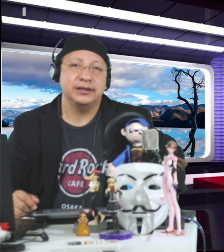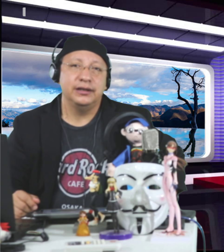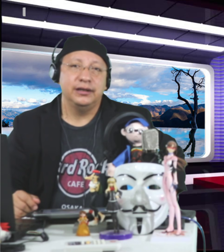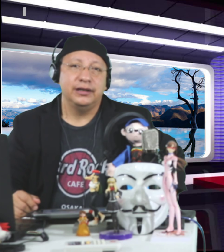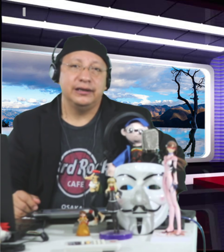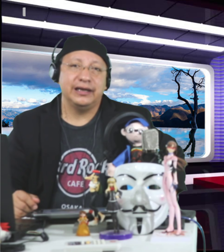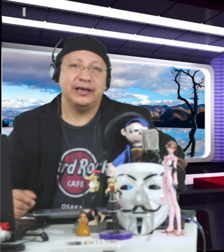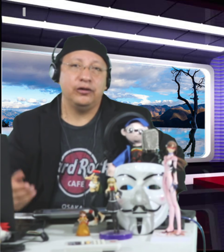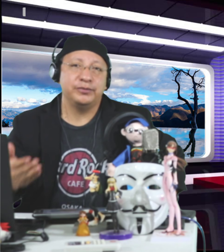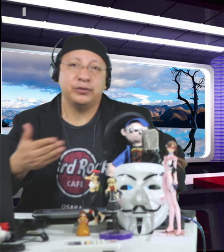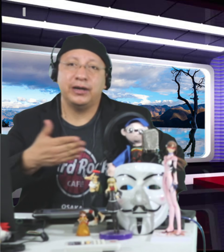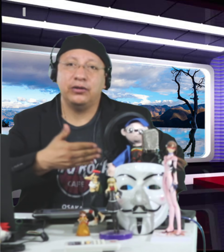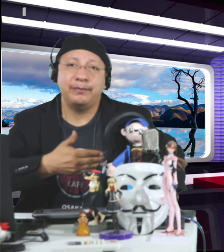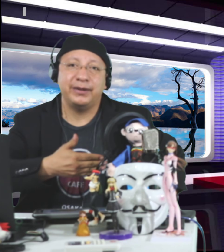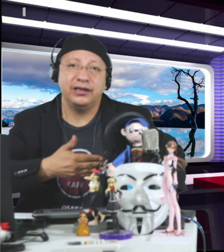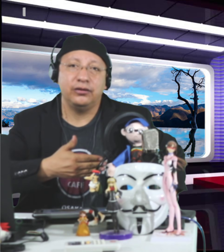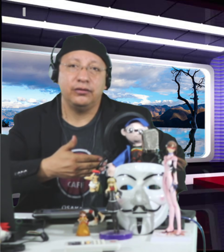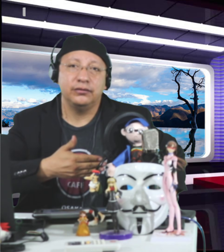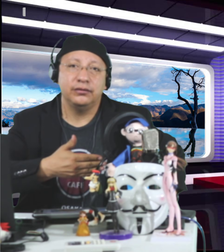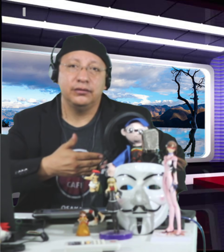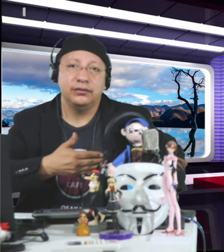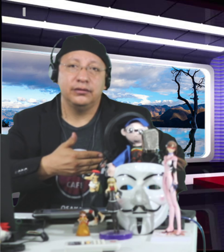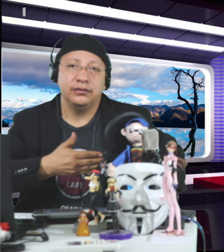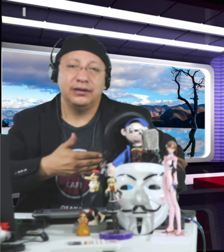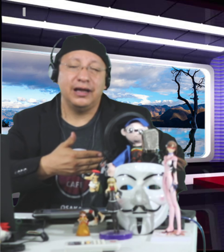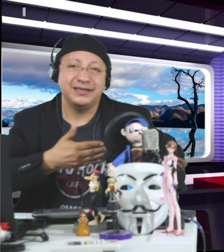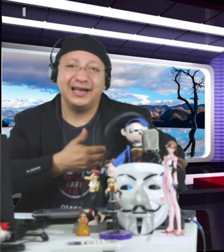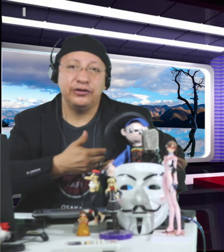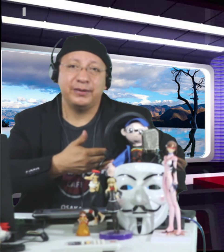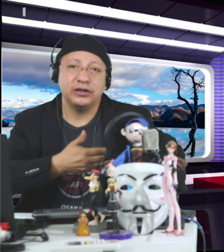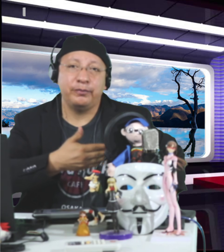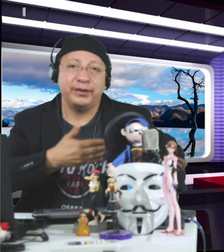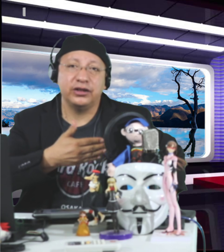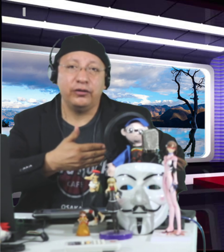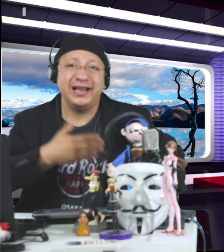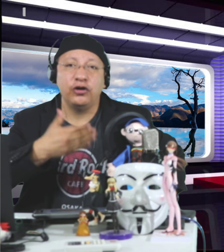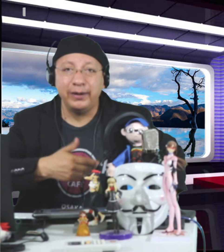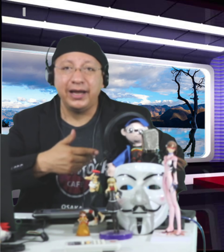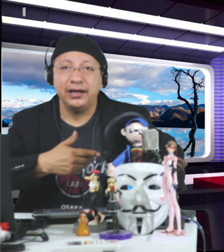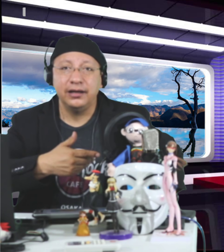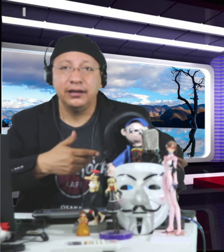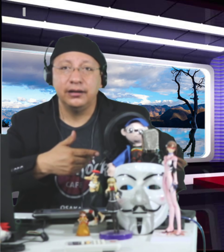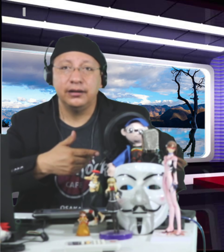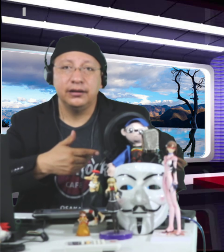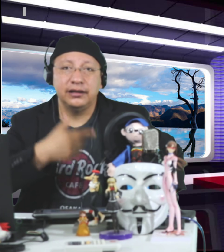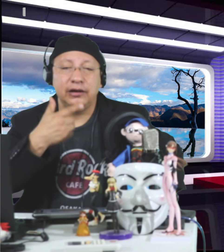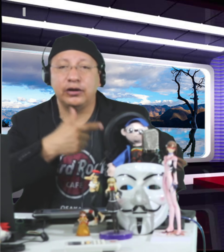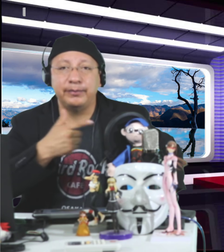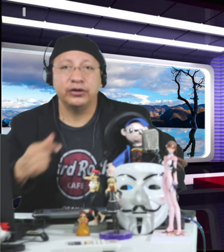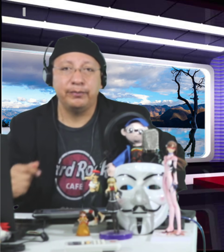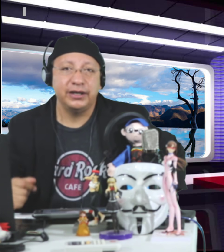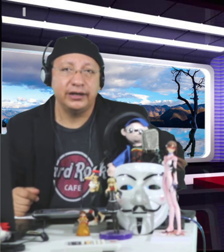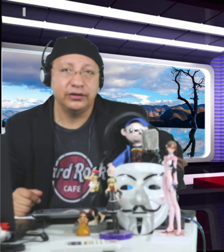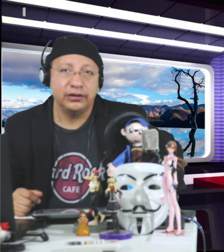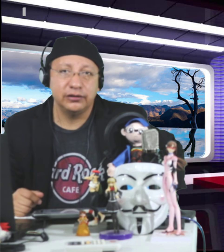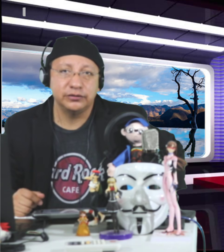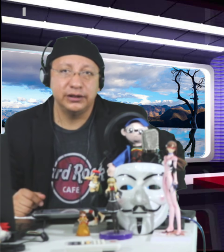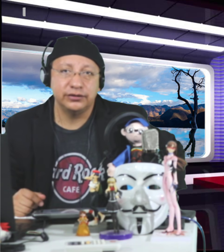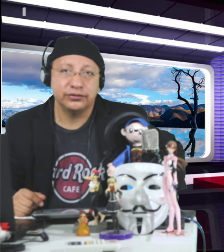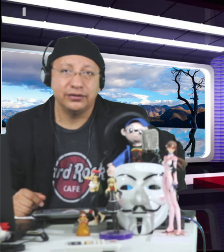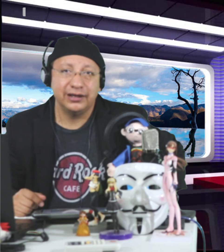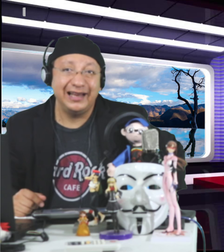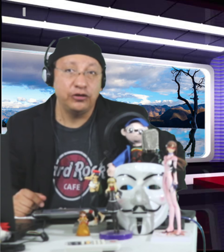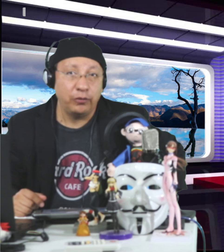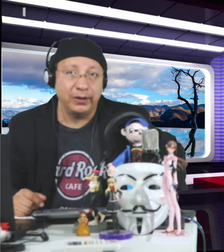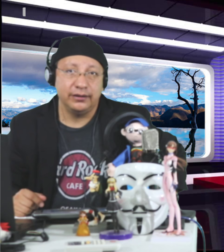Pemex, de que López Obrador ha perdido, nada más el año pasado, perdió el doble de lo que perdió Peña Nieto en el